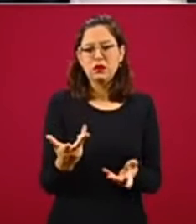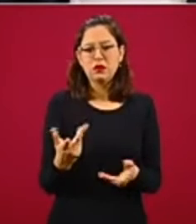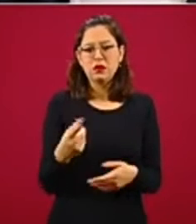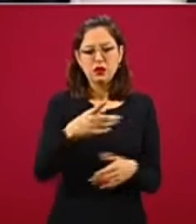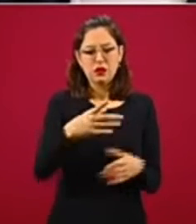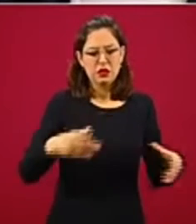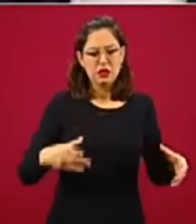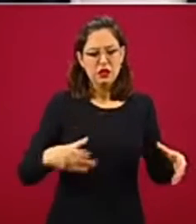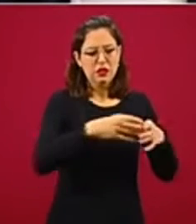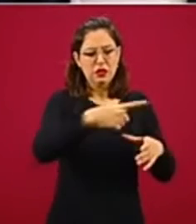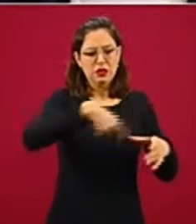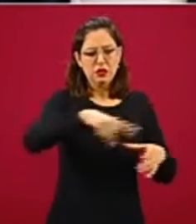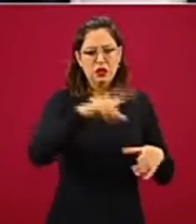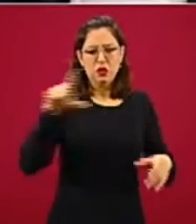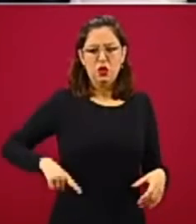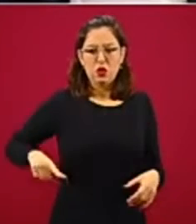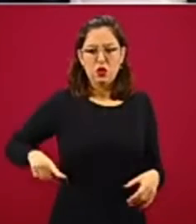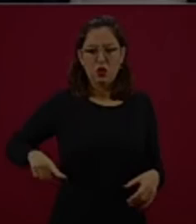del gobernador.